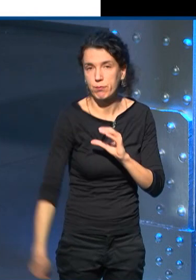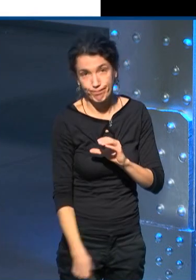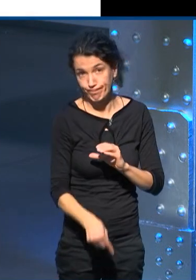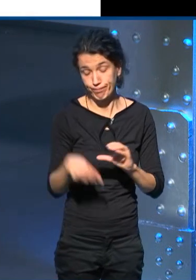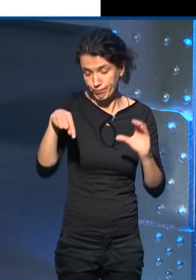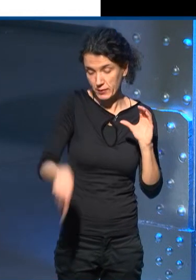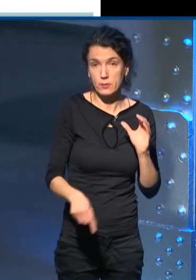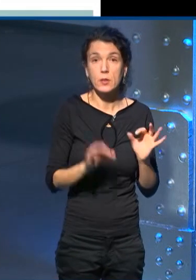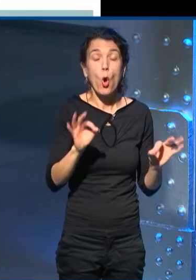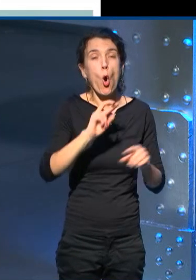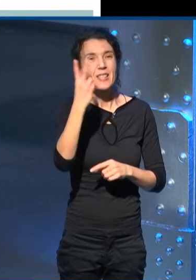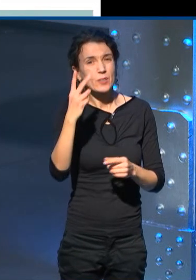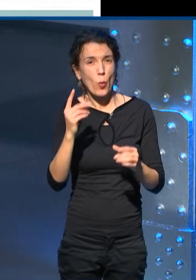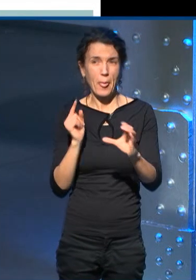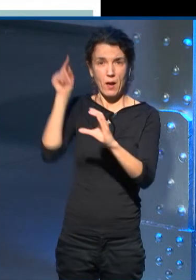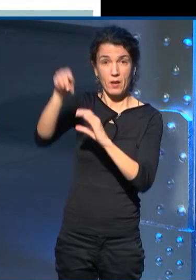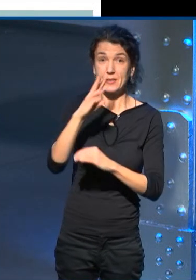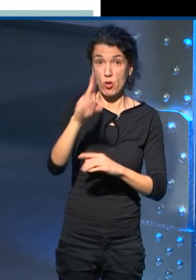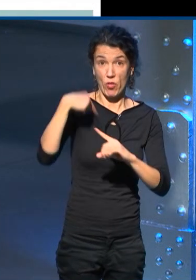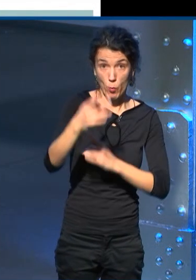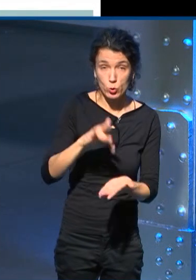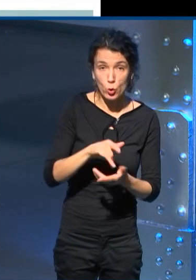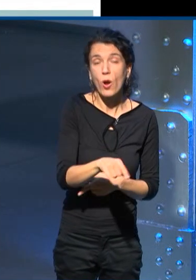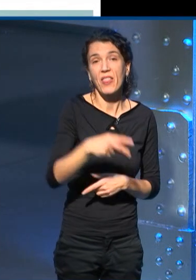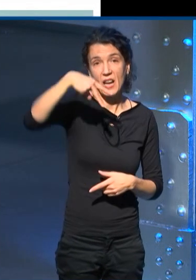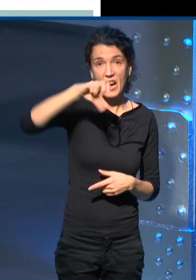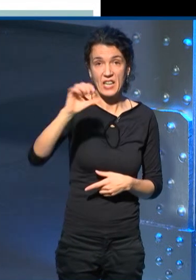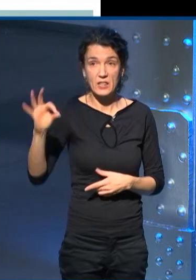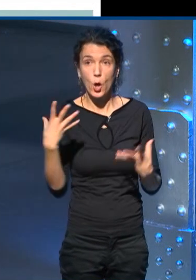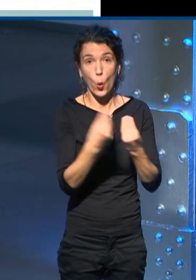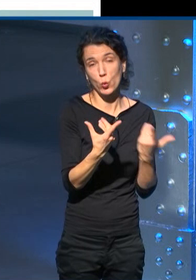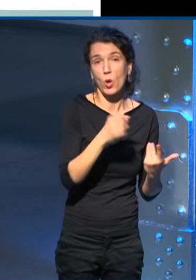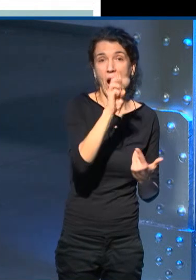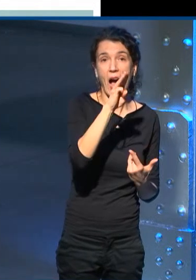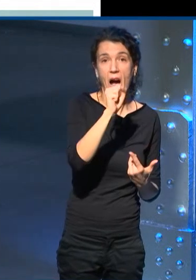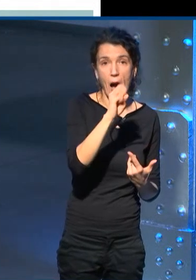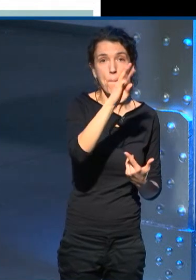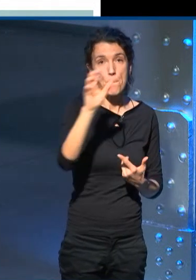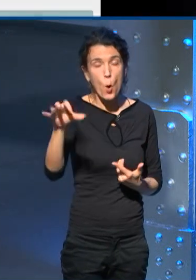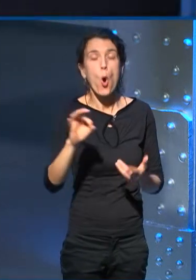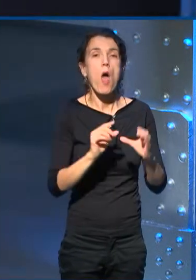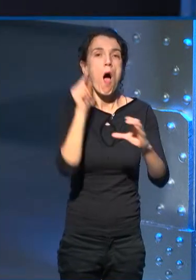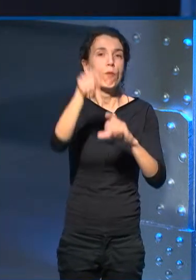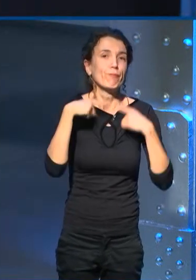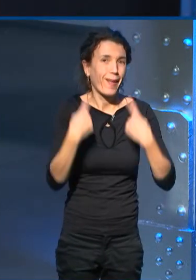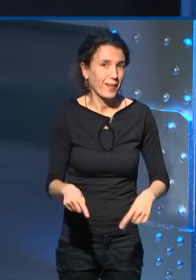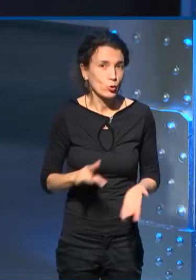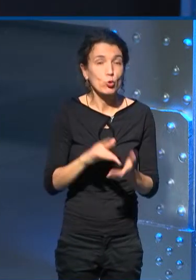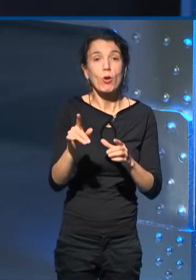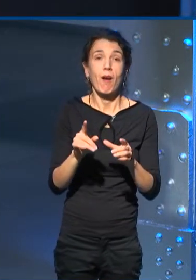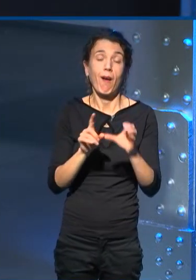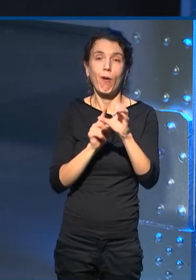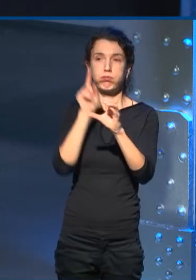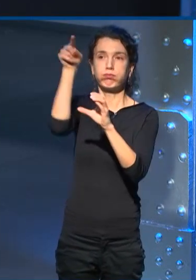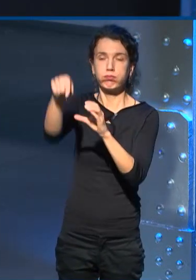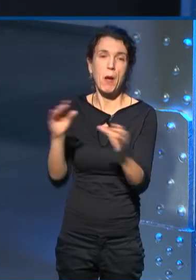afortunadamente. Y otra segunda misión, 3 años más tarde, de la NASA, junto con la Polar Lander, que fue una misión también fracasada, lanzó estas dos sondas